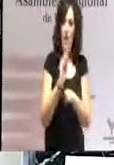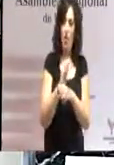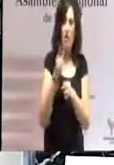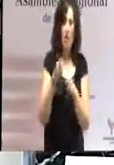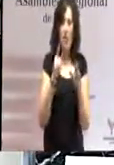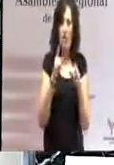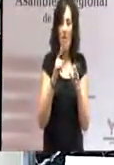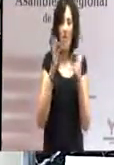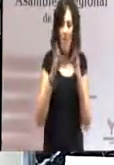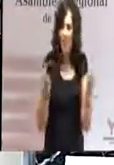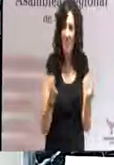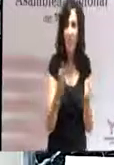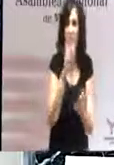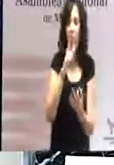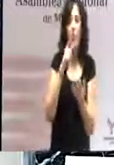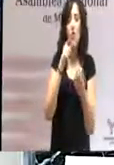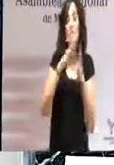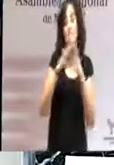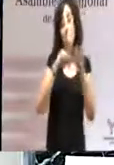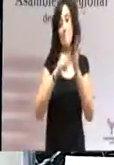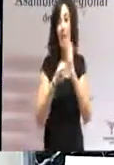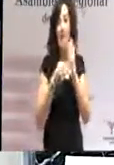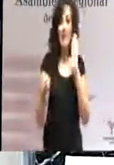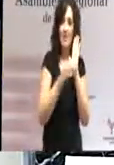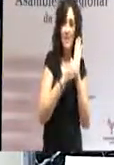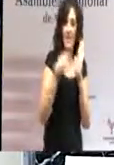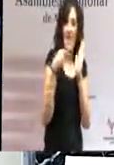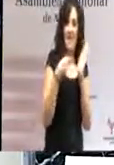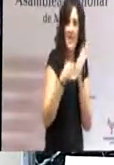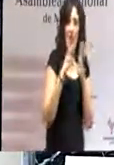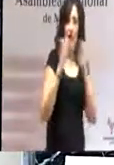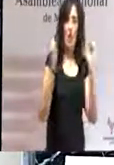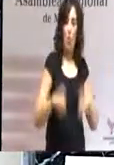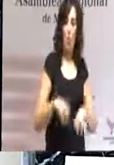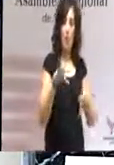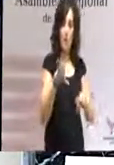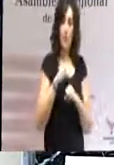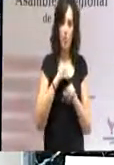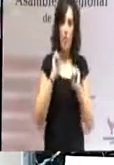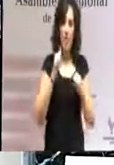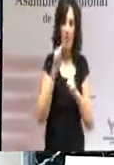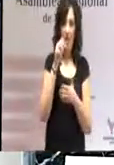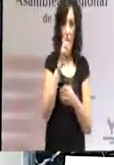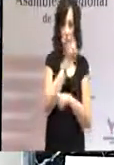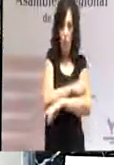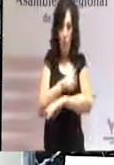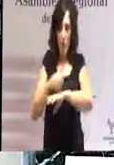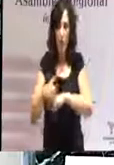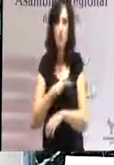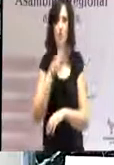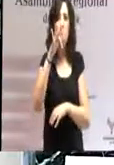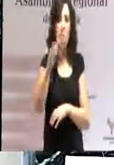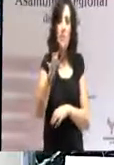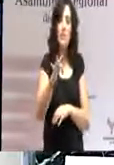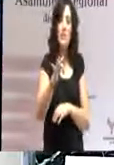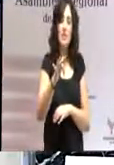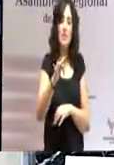cierto, instado y exigido en el pacto, en el acuerdo de investidura por Ciudadanos e impulsado por Ciudadanos. En